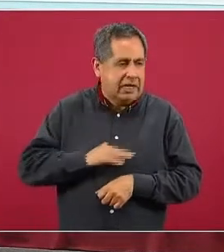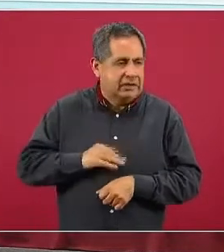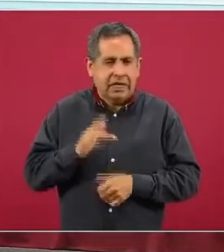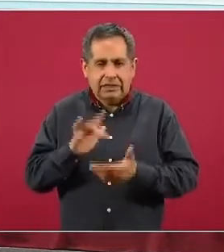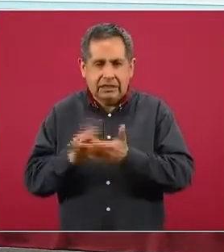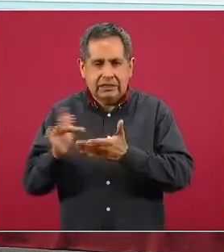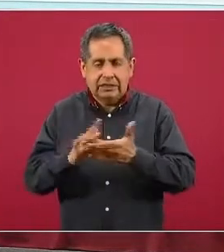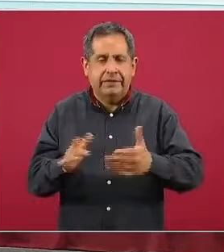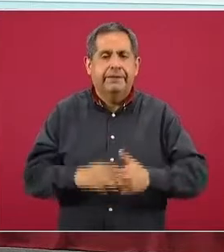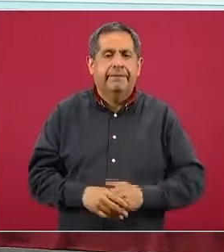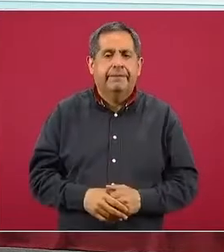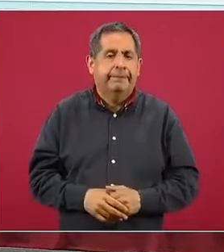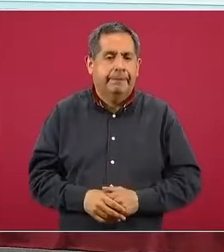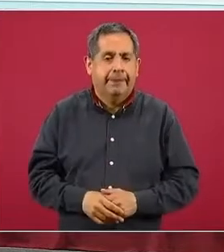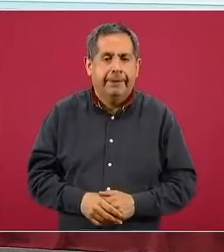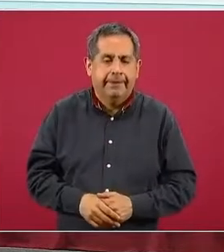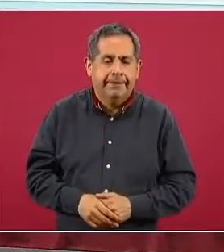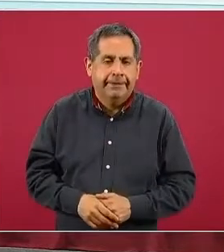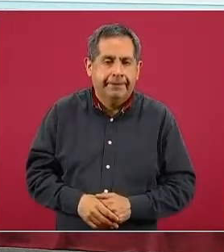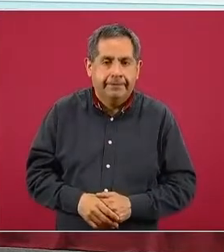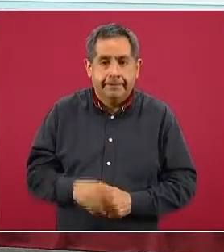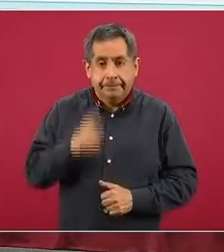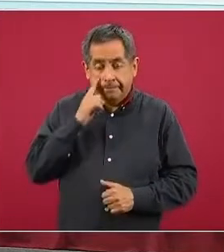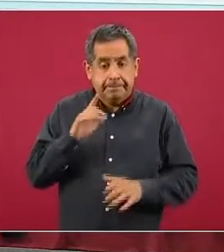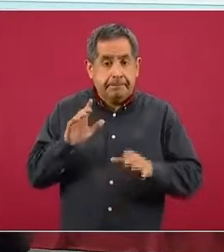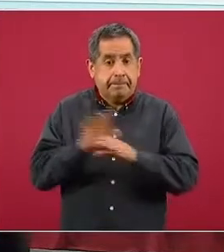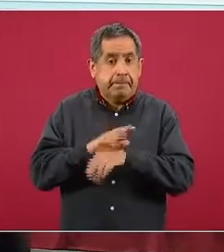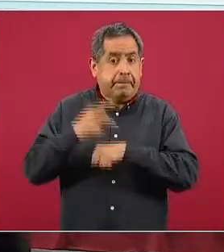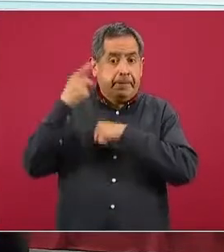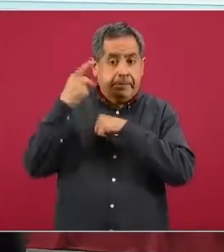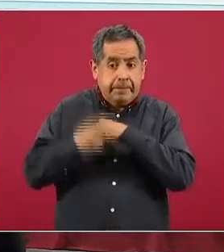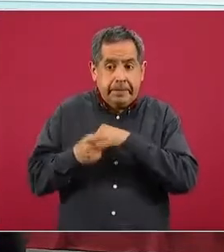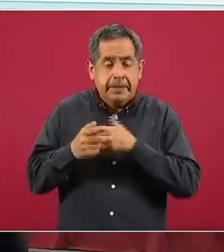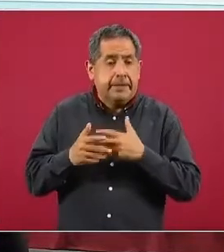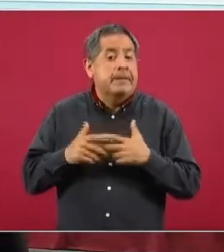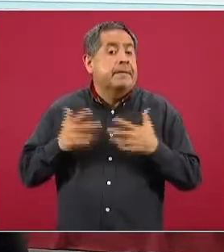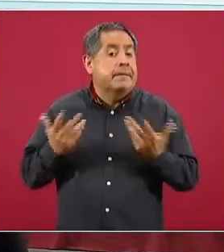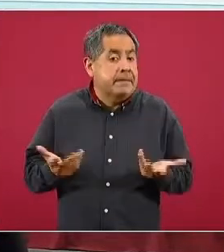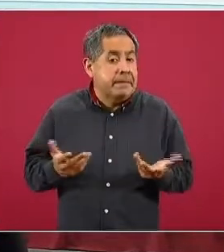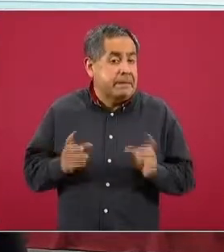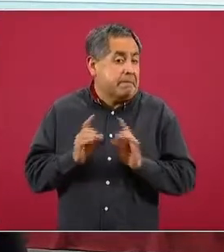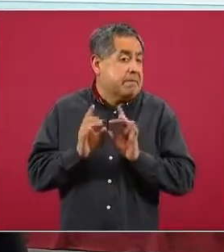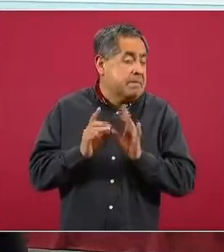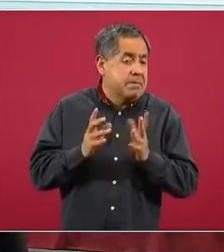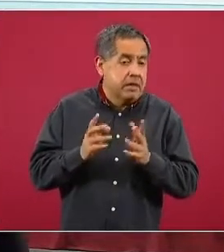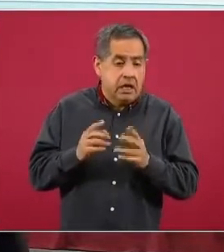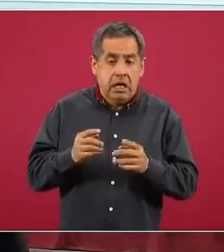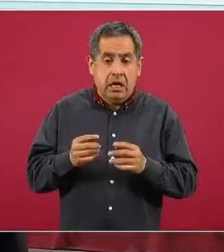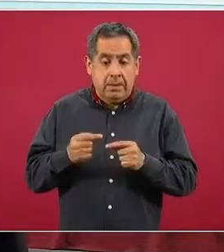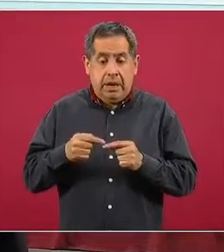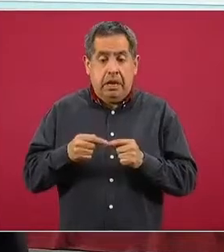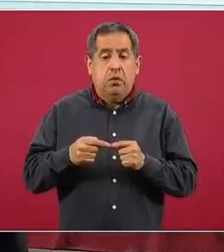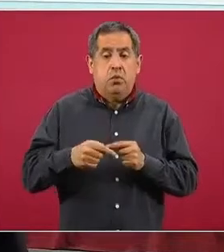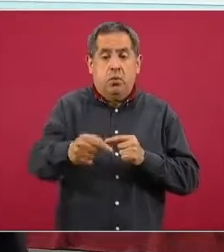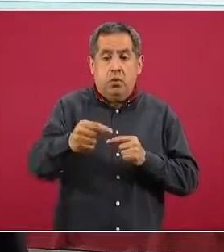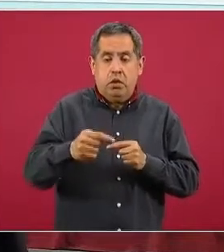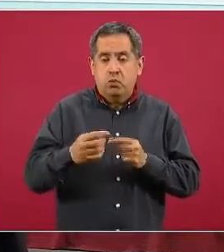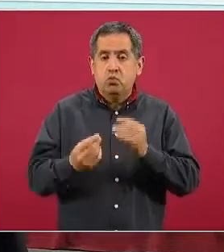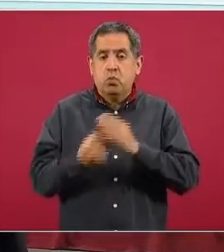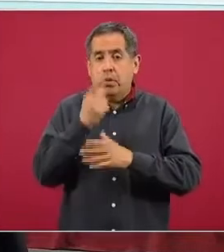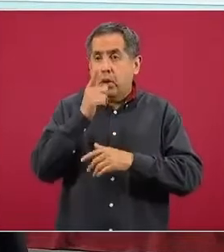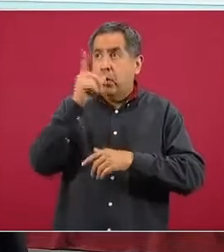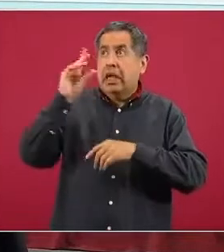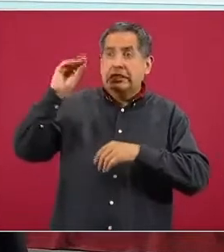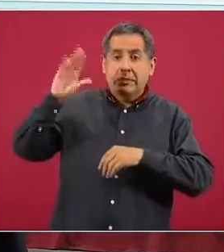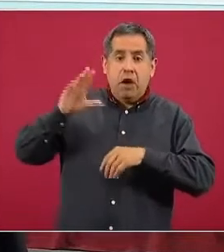muchas gracias. Vamos a ver los cambios en el nivel de riesgo para esta quincena, para este nuevo semáforo que